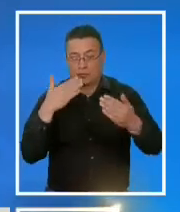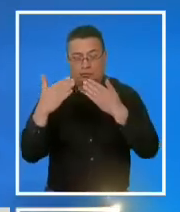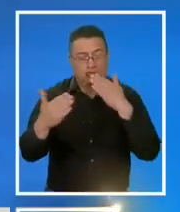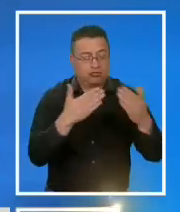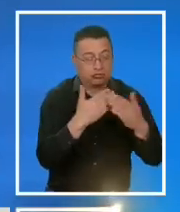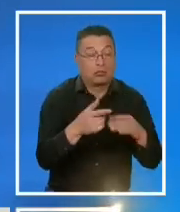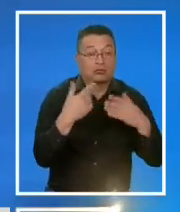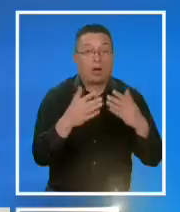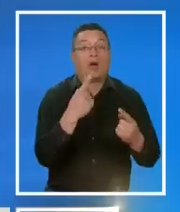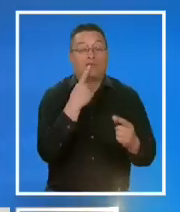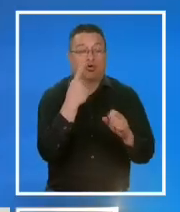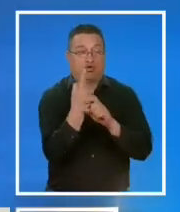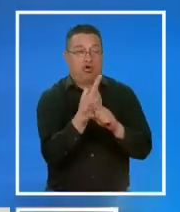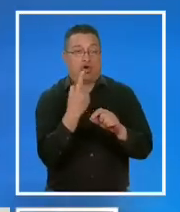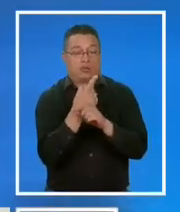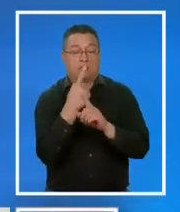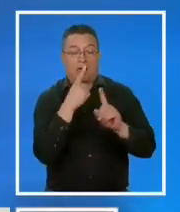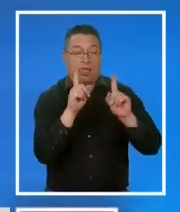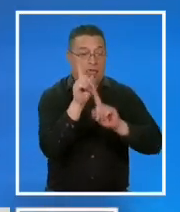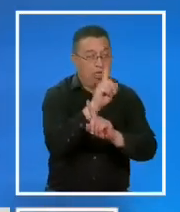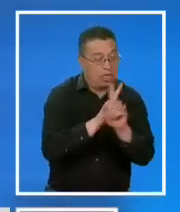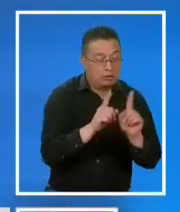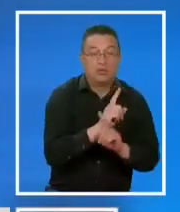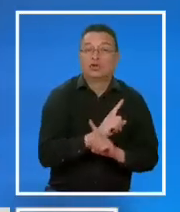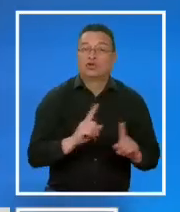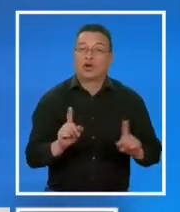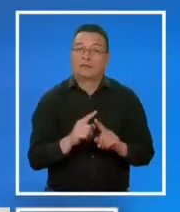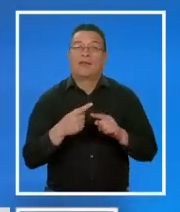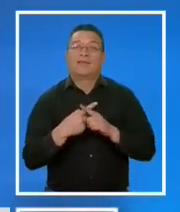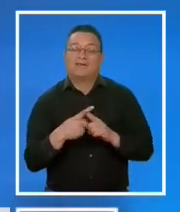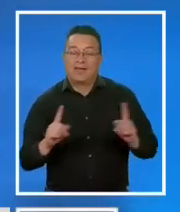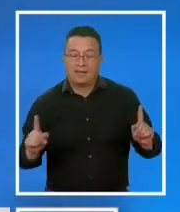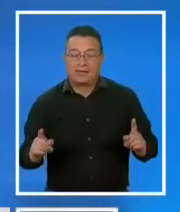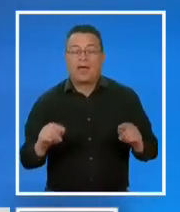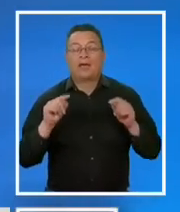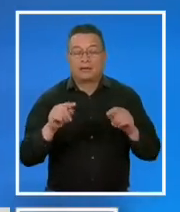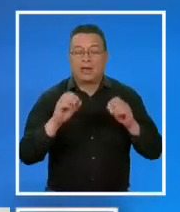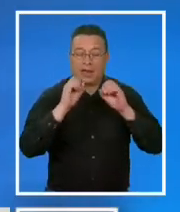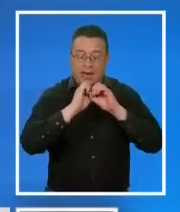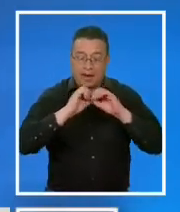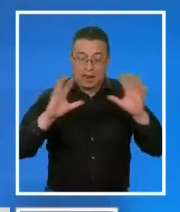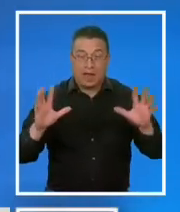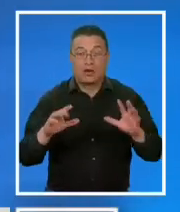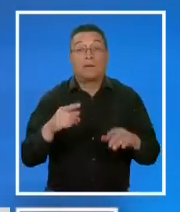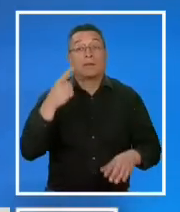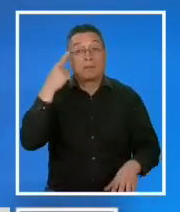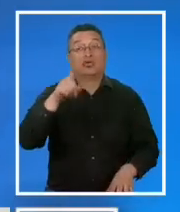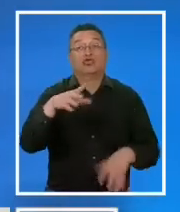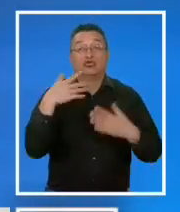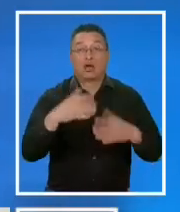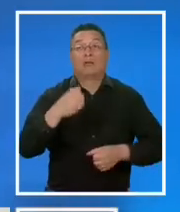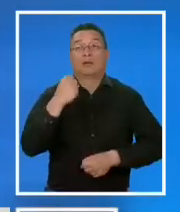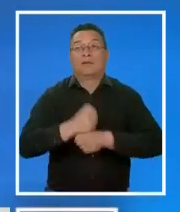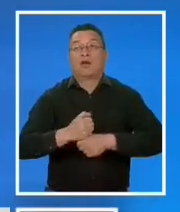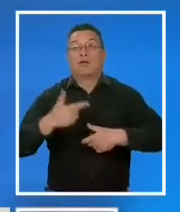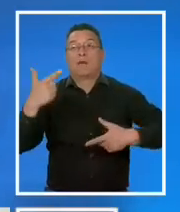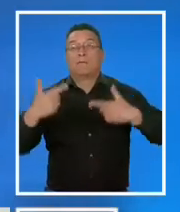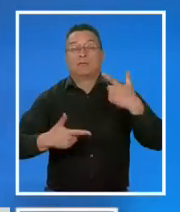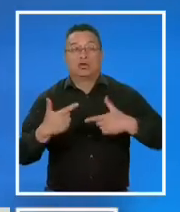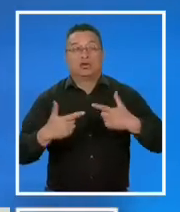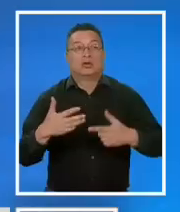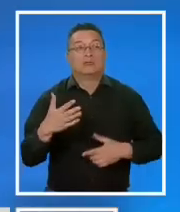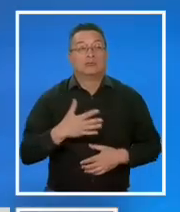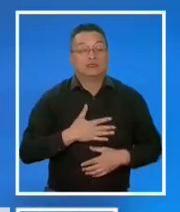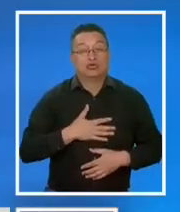conversar ahora tú conversas no convences Ah ese eso es lo que tenemos que tener Claridad pero aquí hizo el trabajo político lo que yo creo